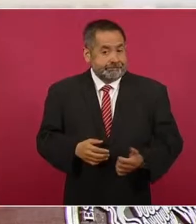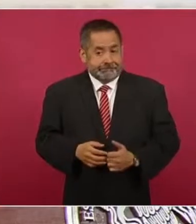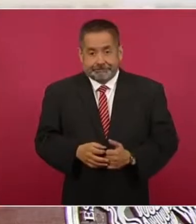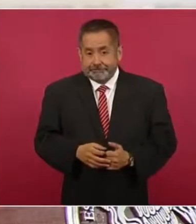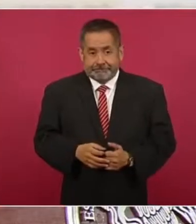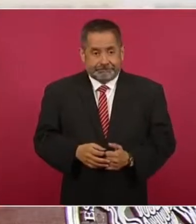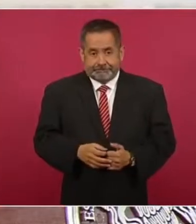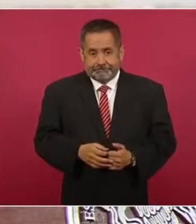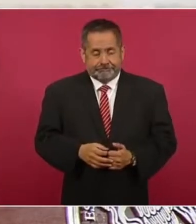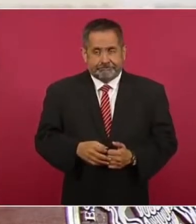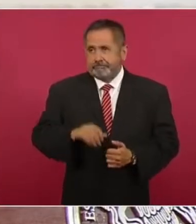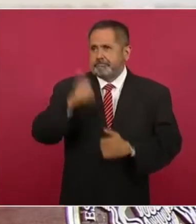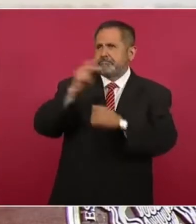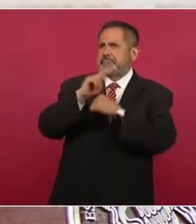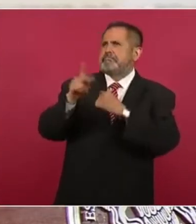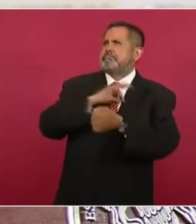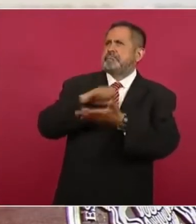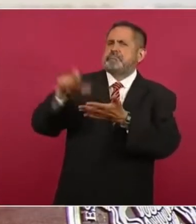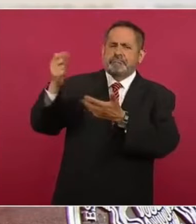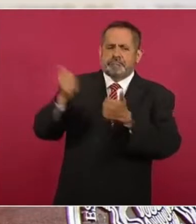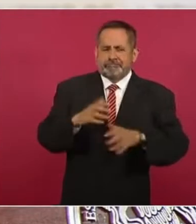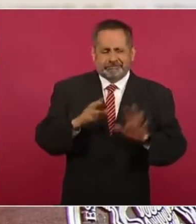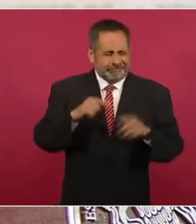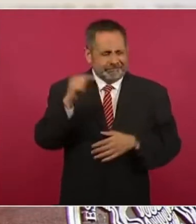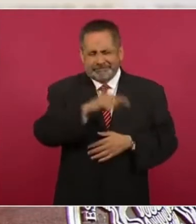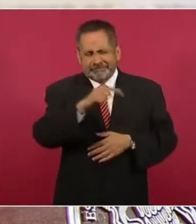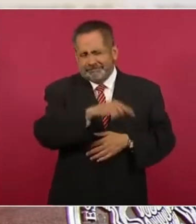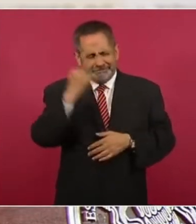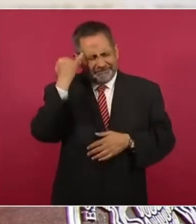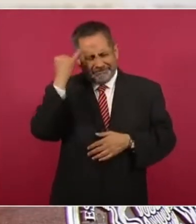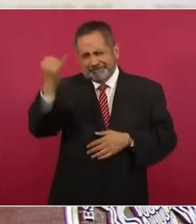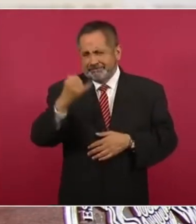en el extranjero. Una concepción